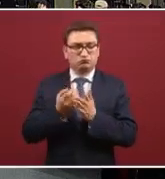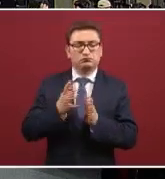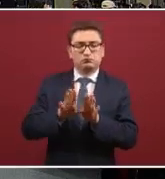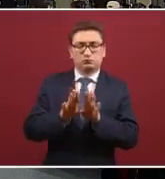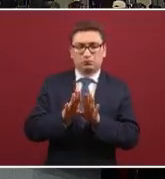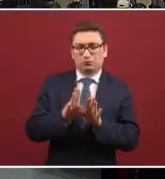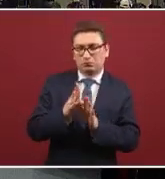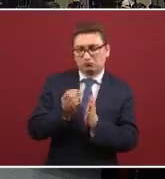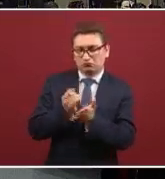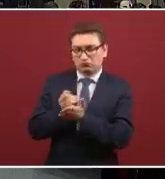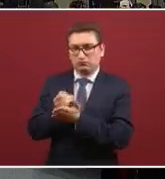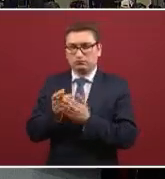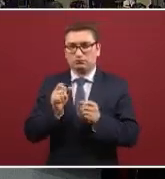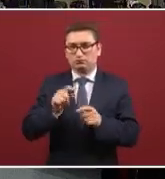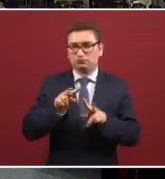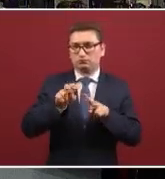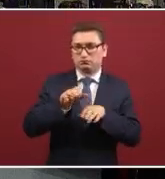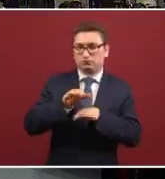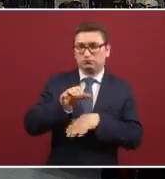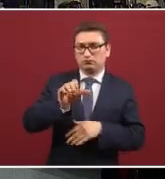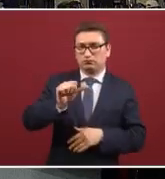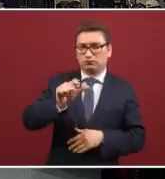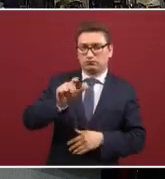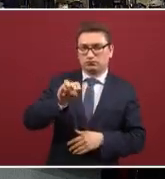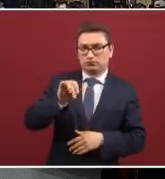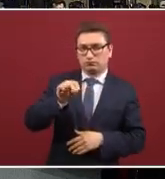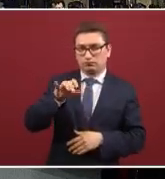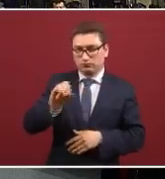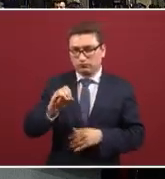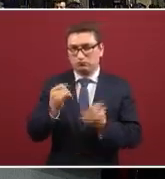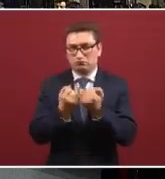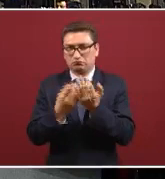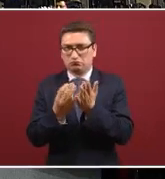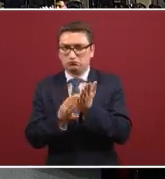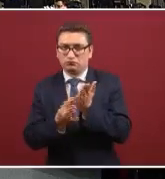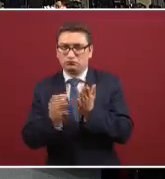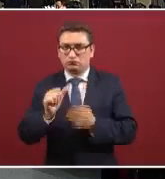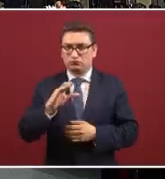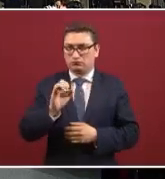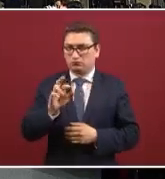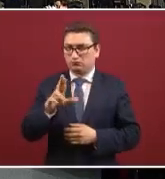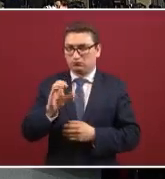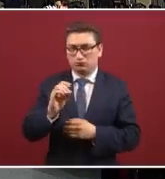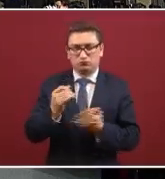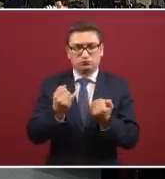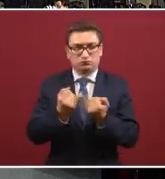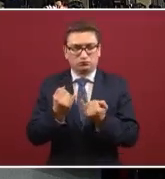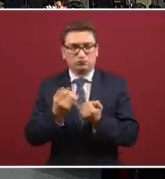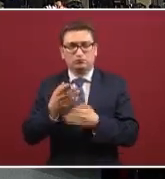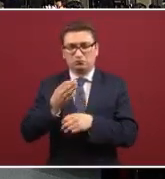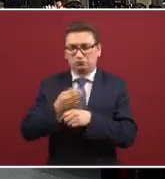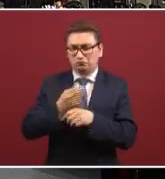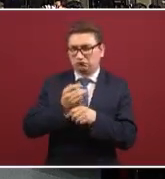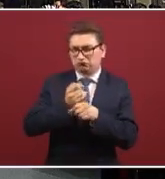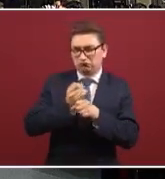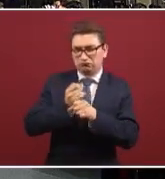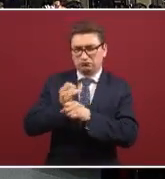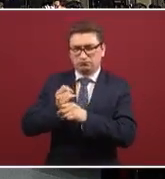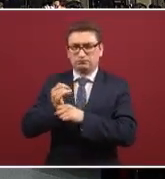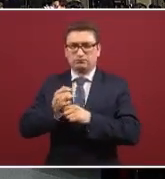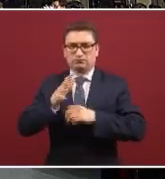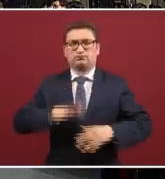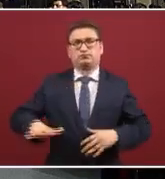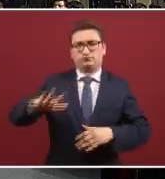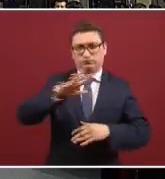se eliminaron y bueno, también en el acero. Altos Hornos, que actualmente está en una investigación y que tiene, principal sede